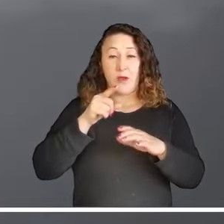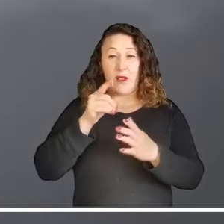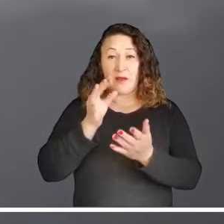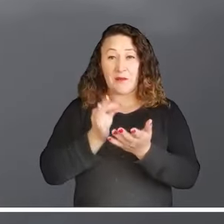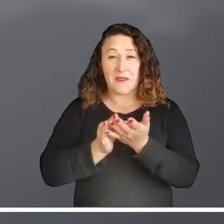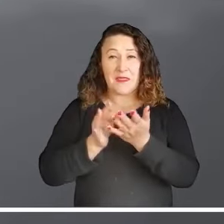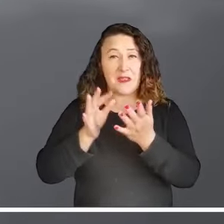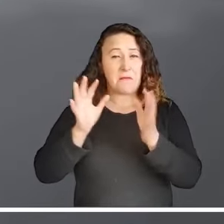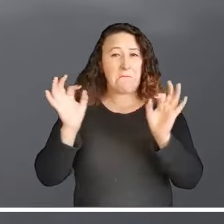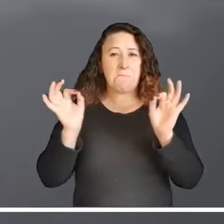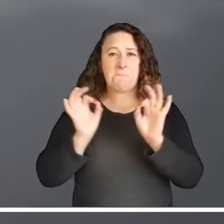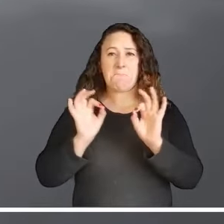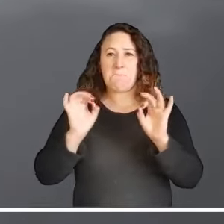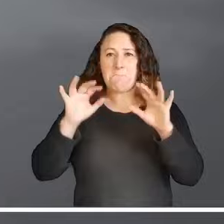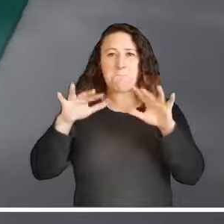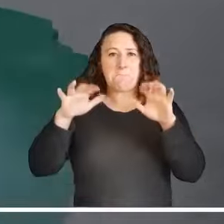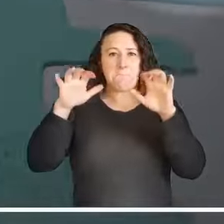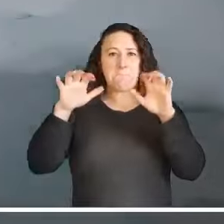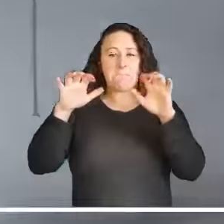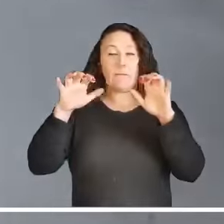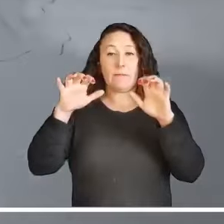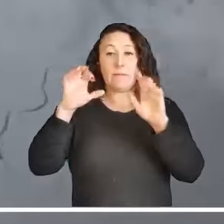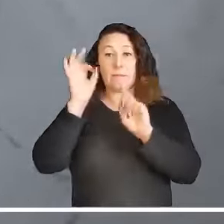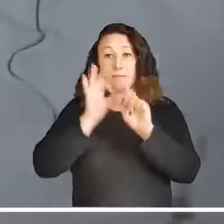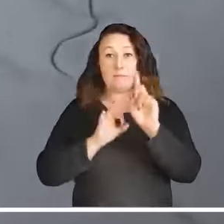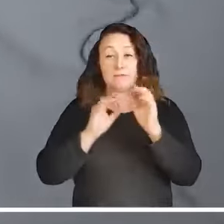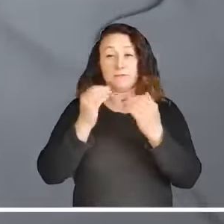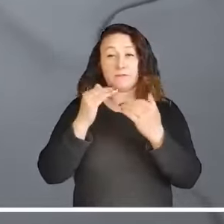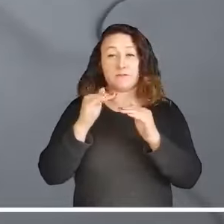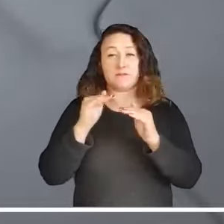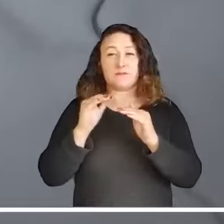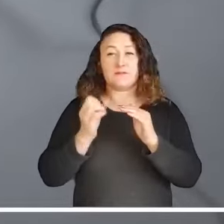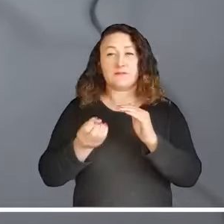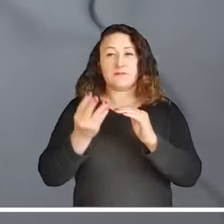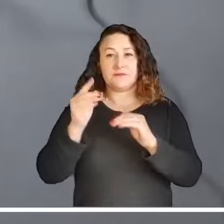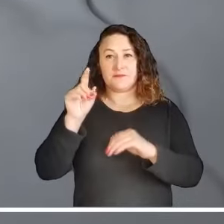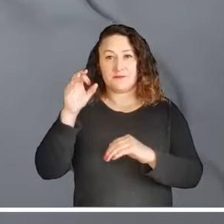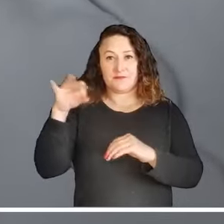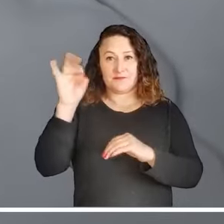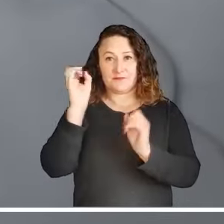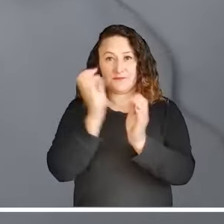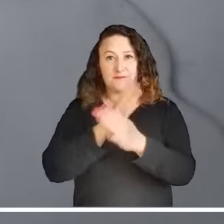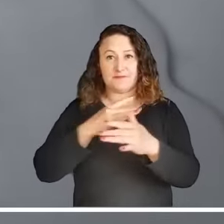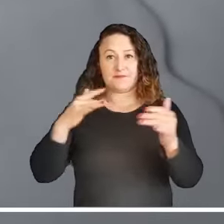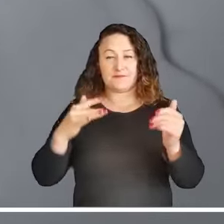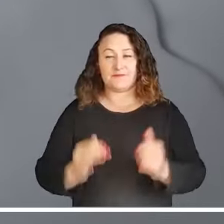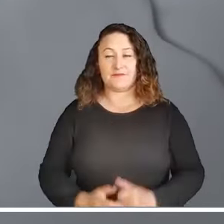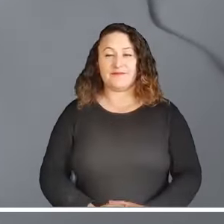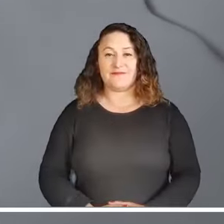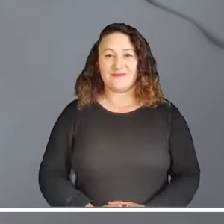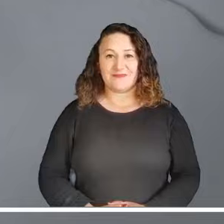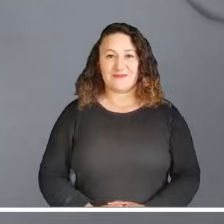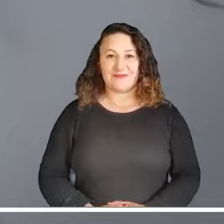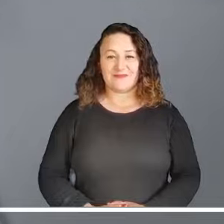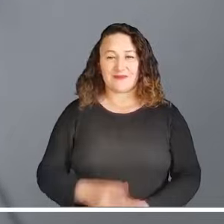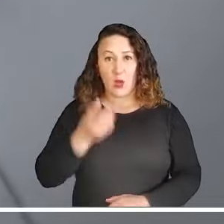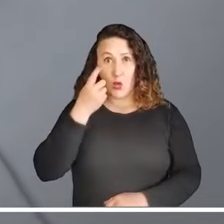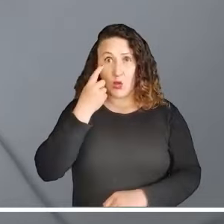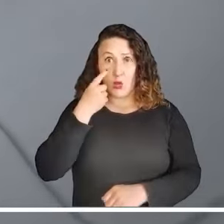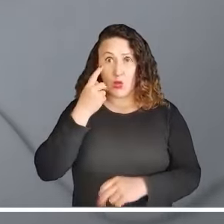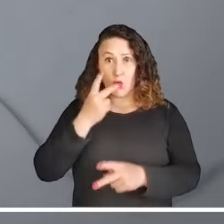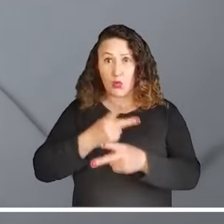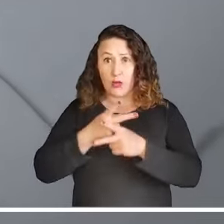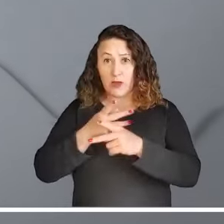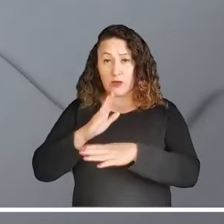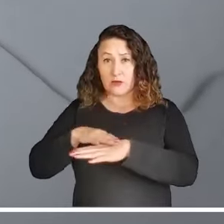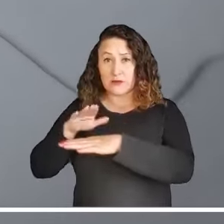Amazonas. Las lluvias seguirán escondiéndose de la capital durante la noche. Además, la temperatura de la madrugada podría